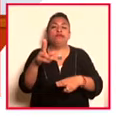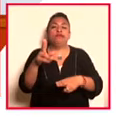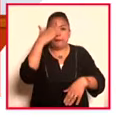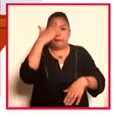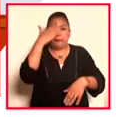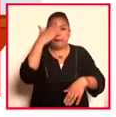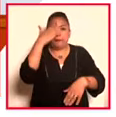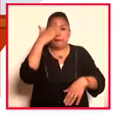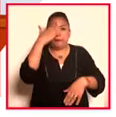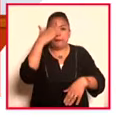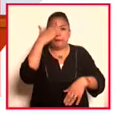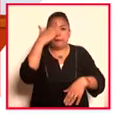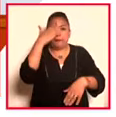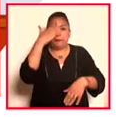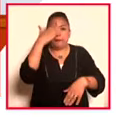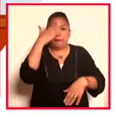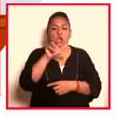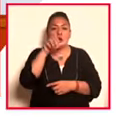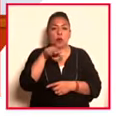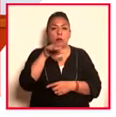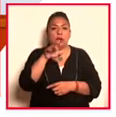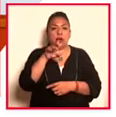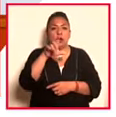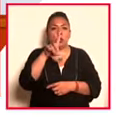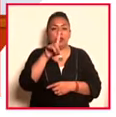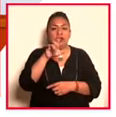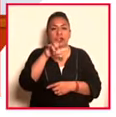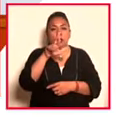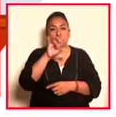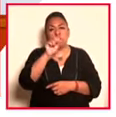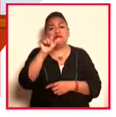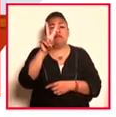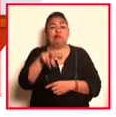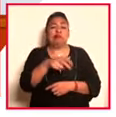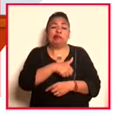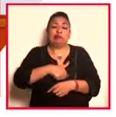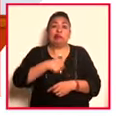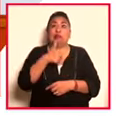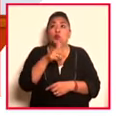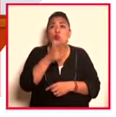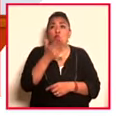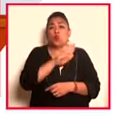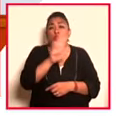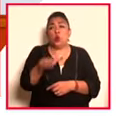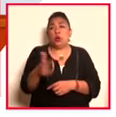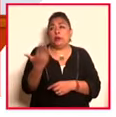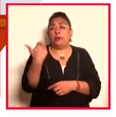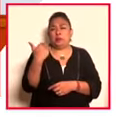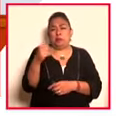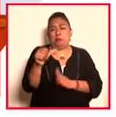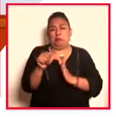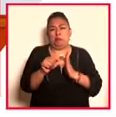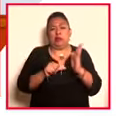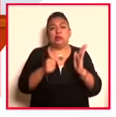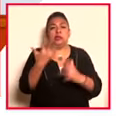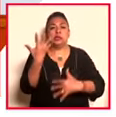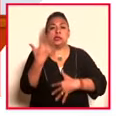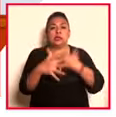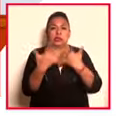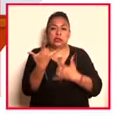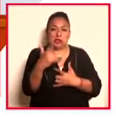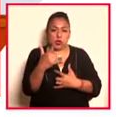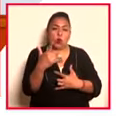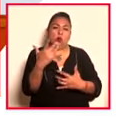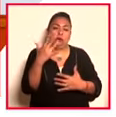Rosa. Les comentábamos que lamentablemente alcanza la inmortalidad hace unos meses, el 15 de julio, y en su memoria, a